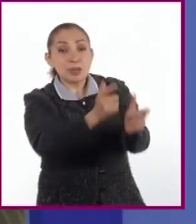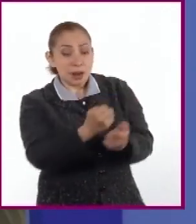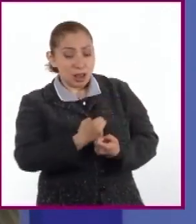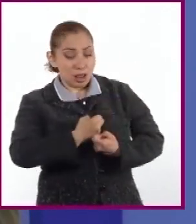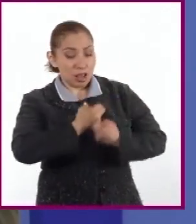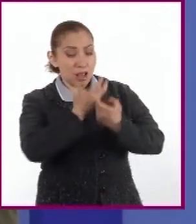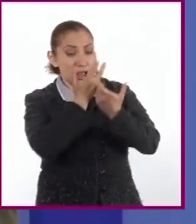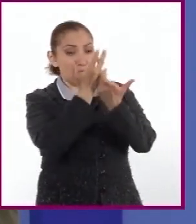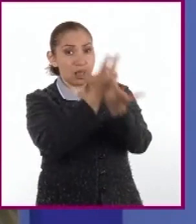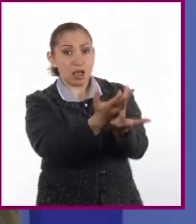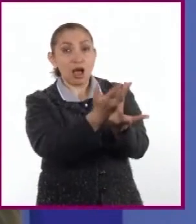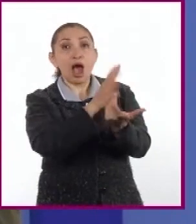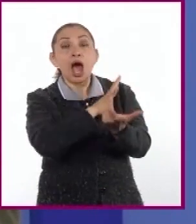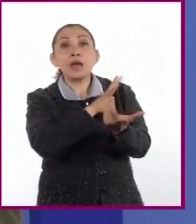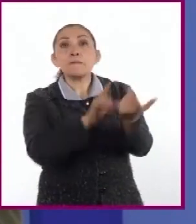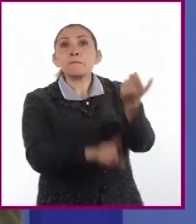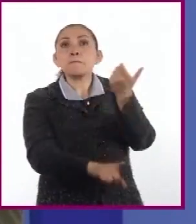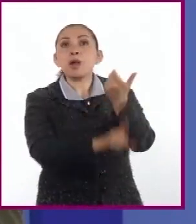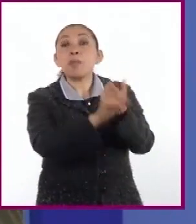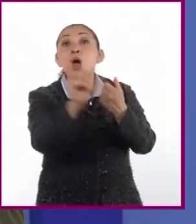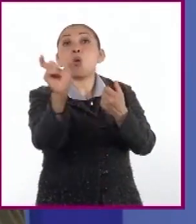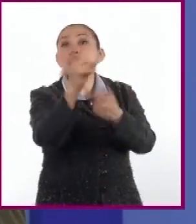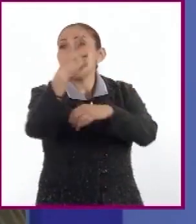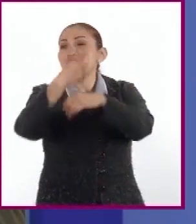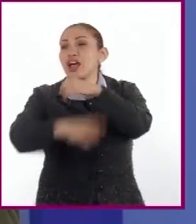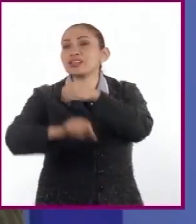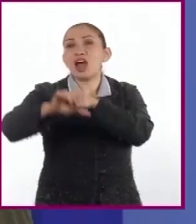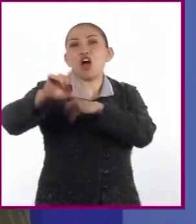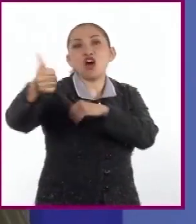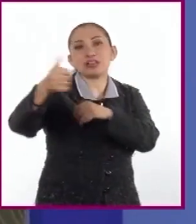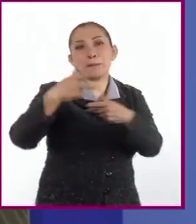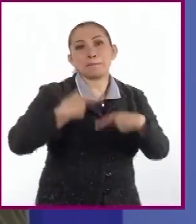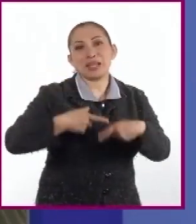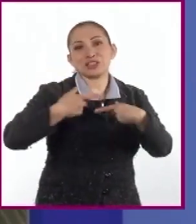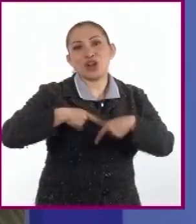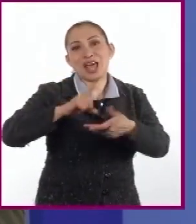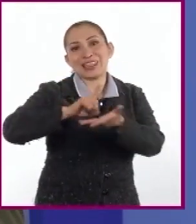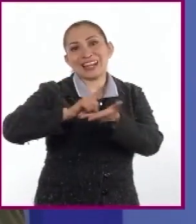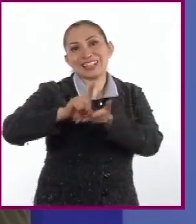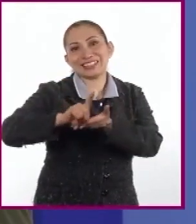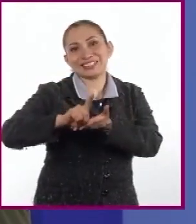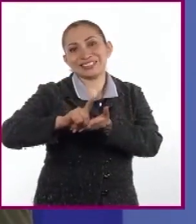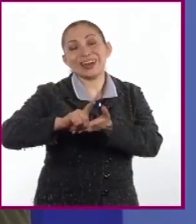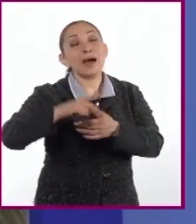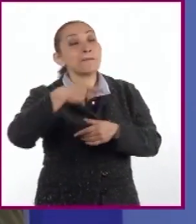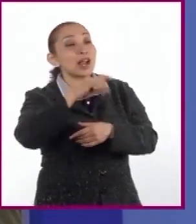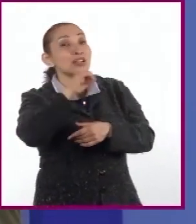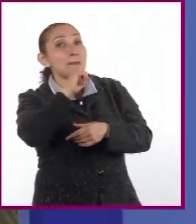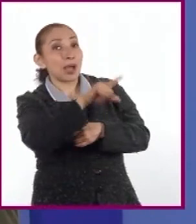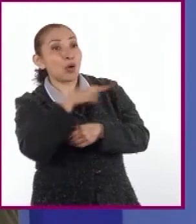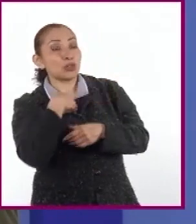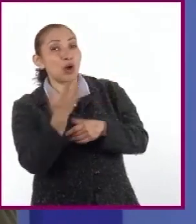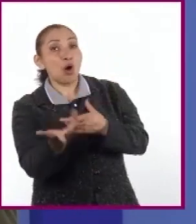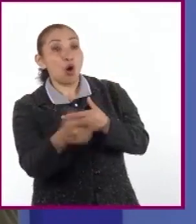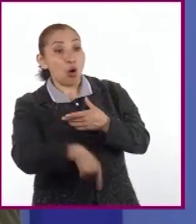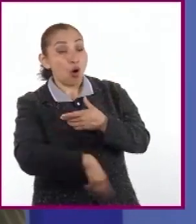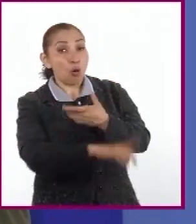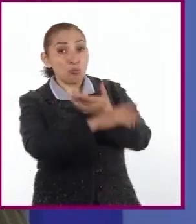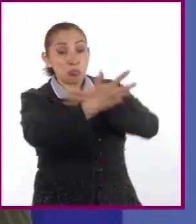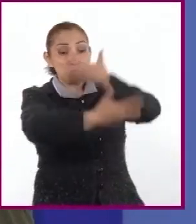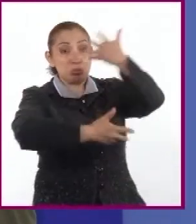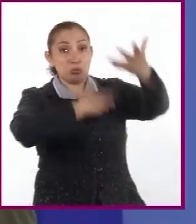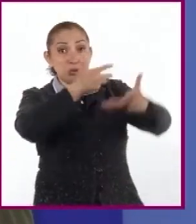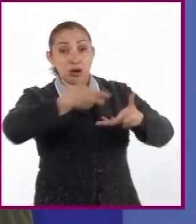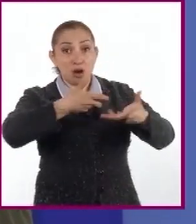expresión entra en tensión cuando se afectan los derechos de otras y otros, pero también cuando se perturba el orden público o